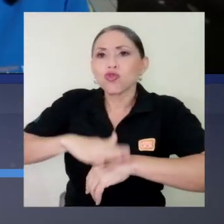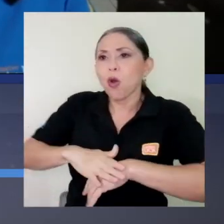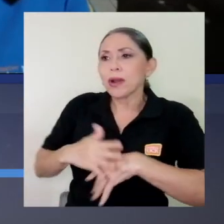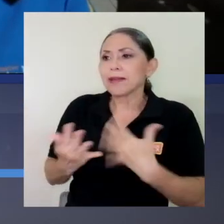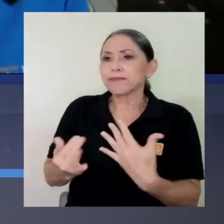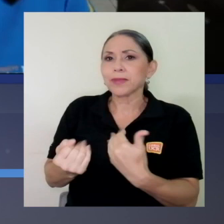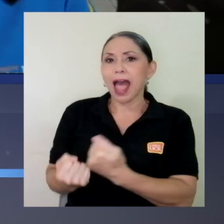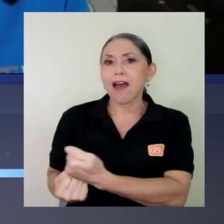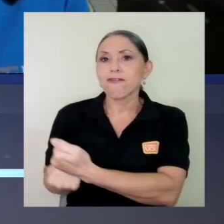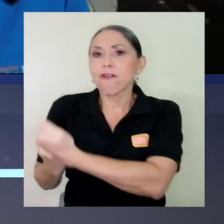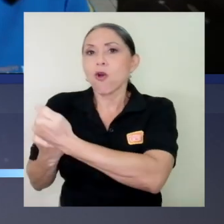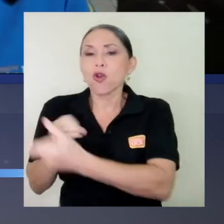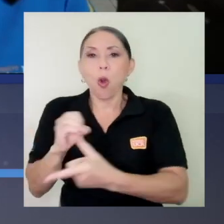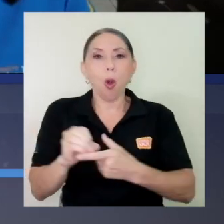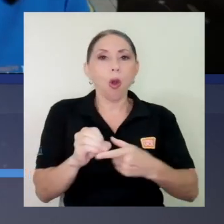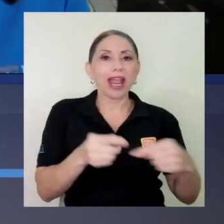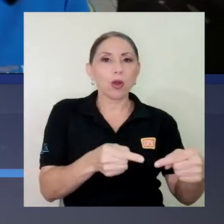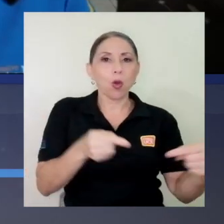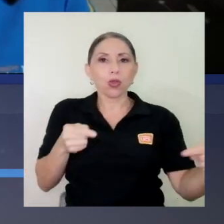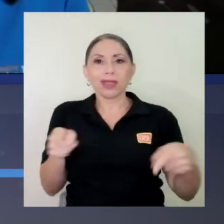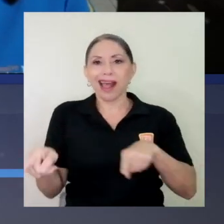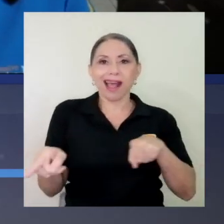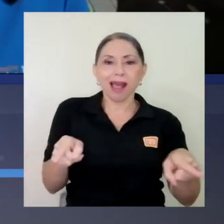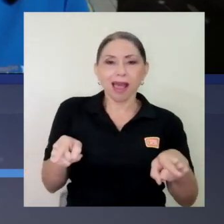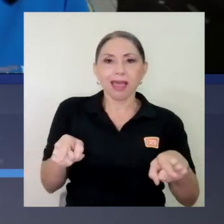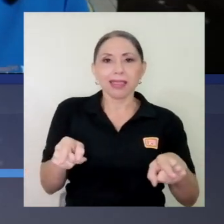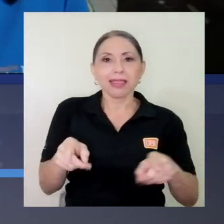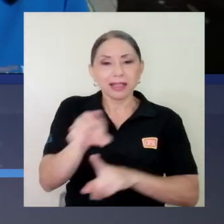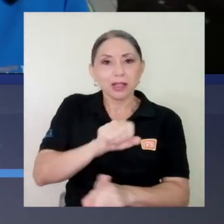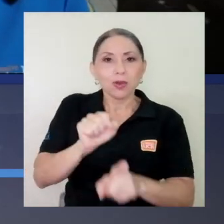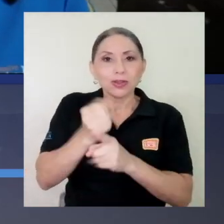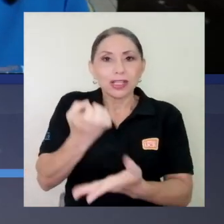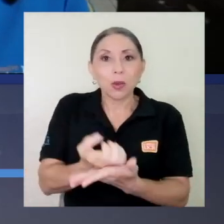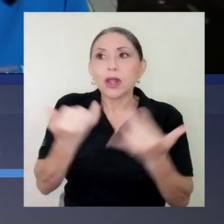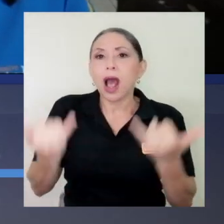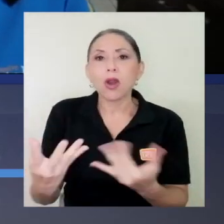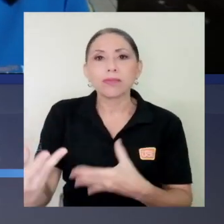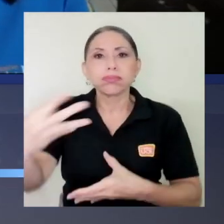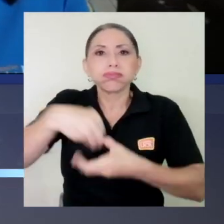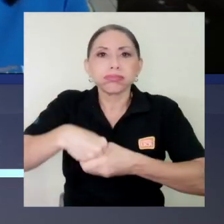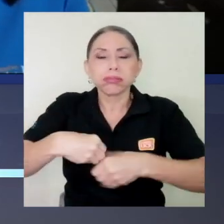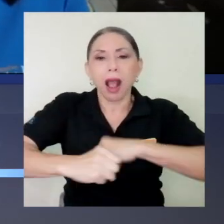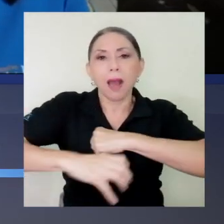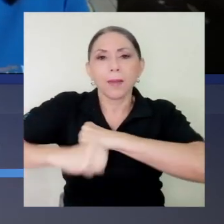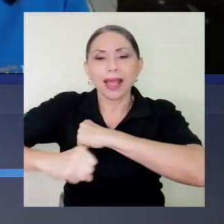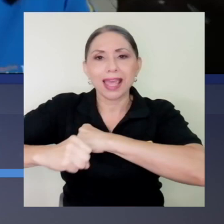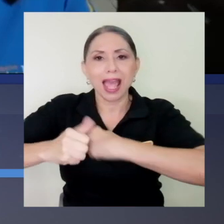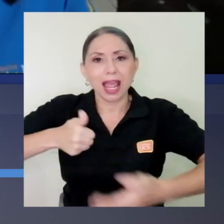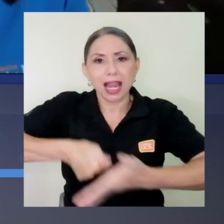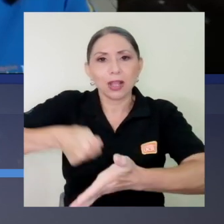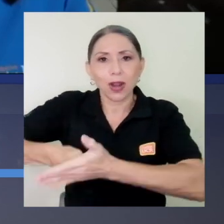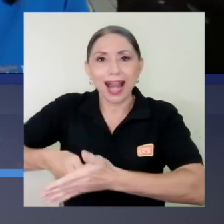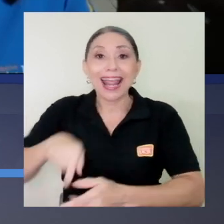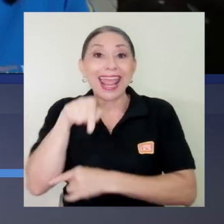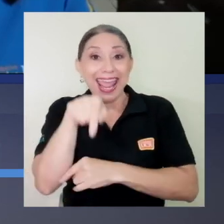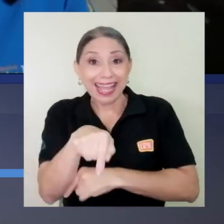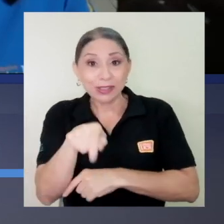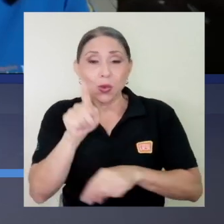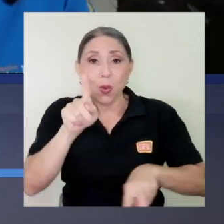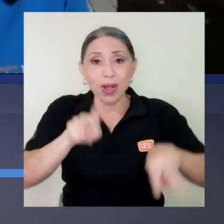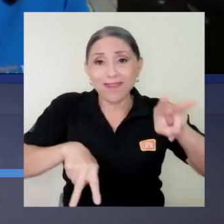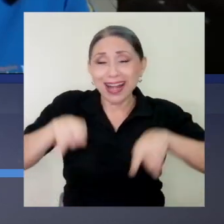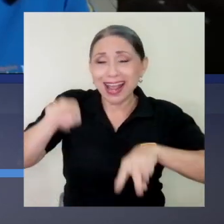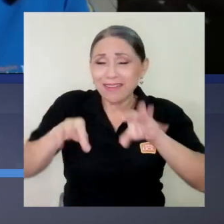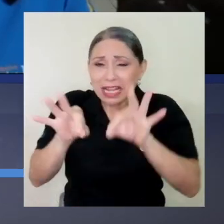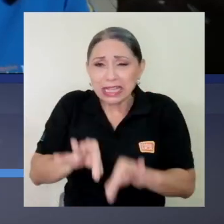a favor o en contra de las medidas económicas, se mete la campaña electoral. Y esa va a ser una variable determinante a